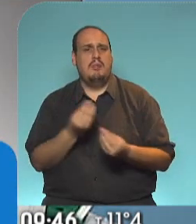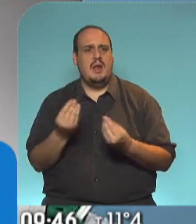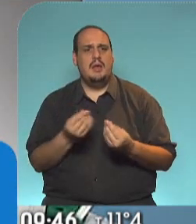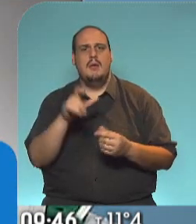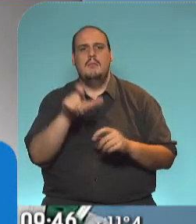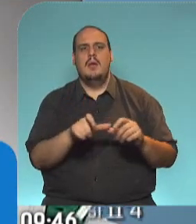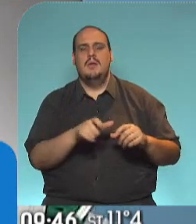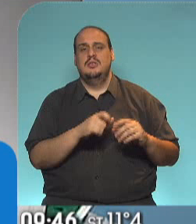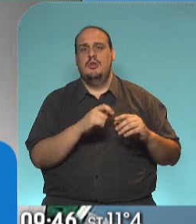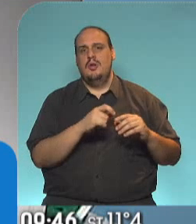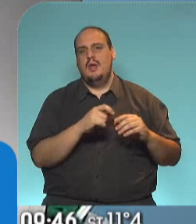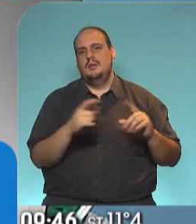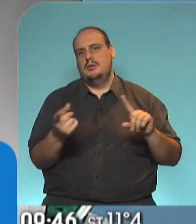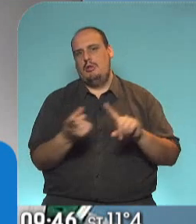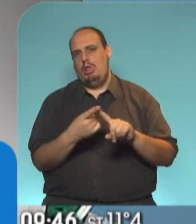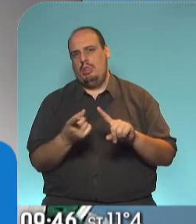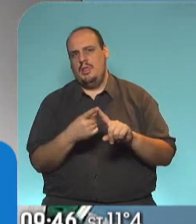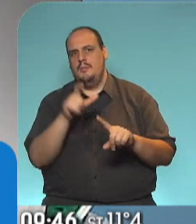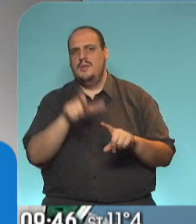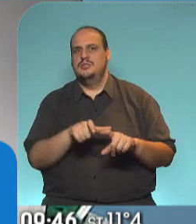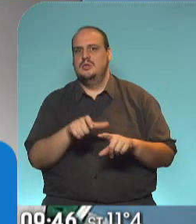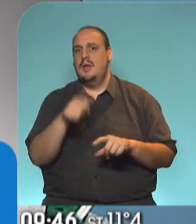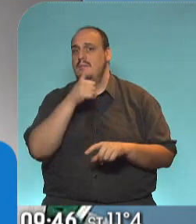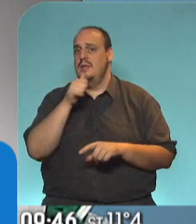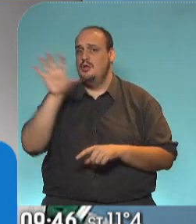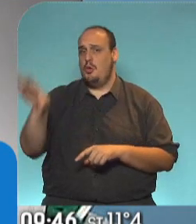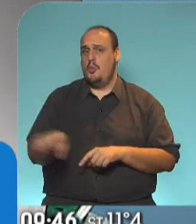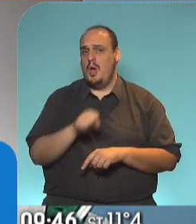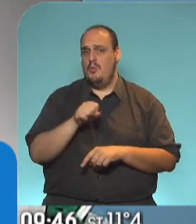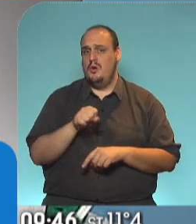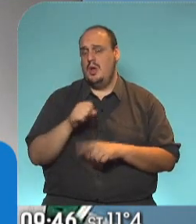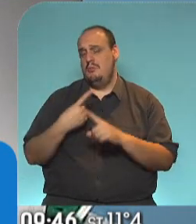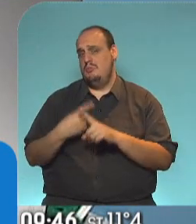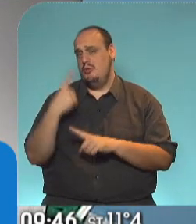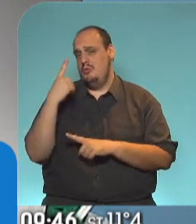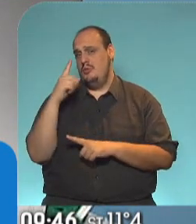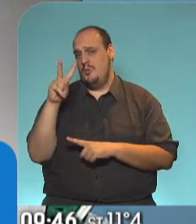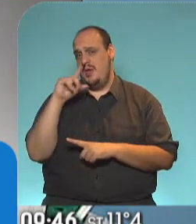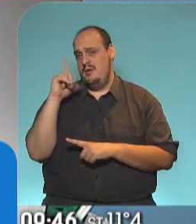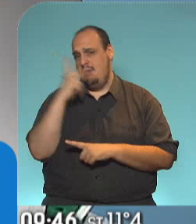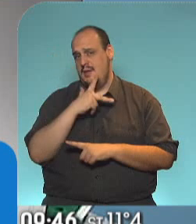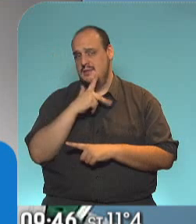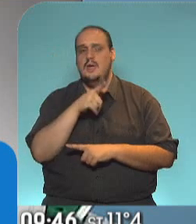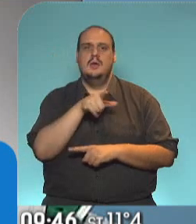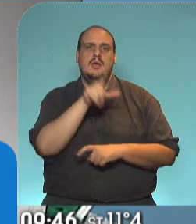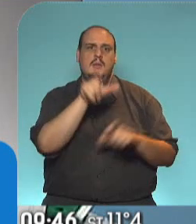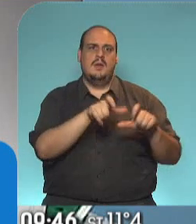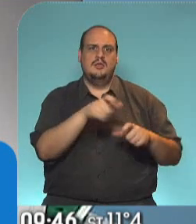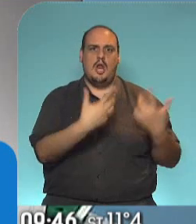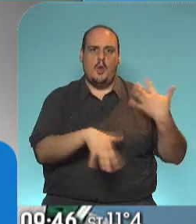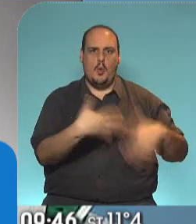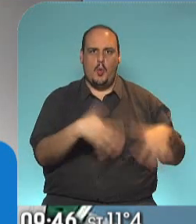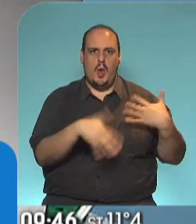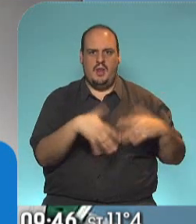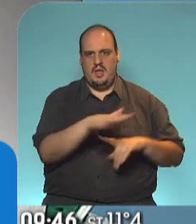contacto posible entre las personas que van a retirar la medicación por vih y lo que son los servicios de guardia en